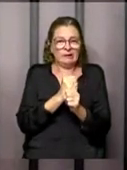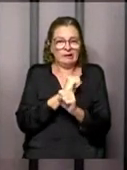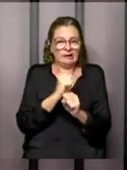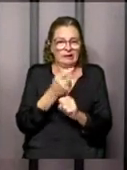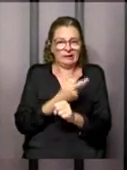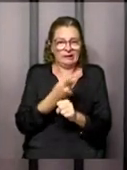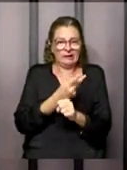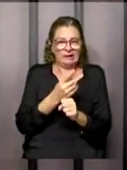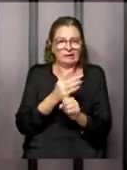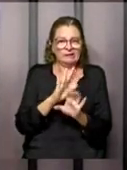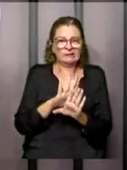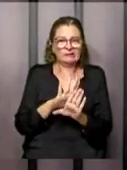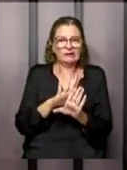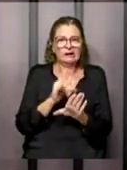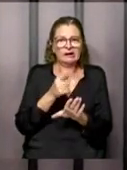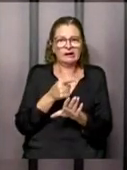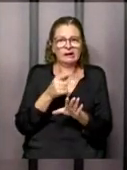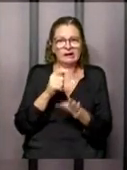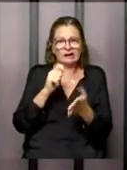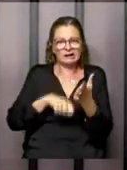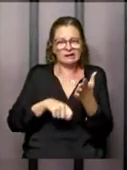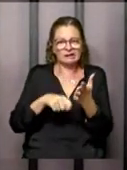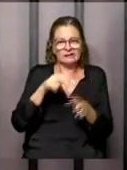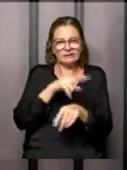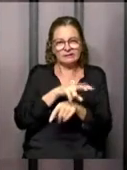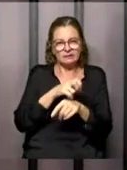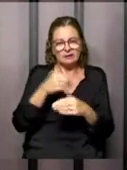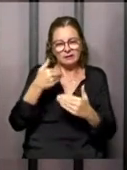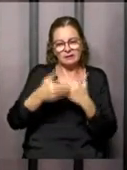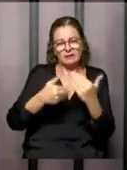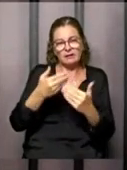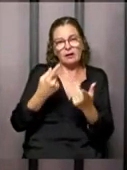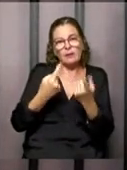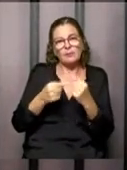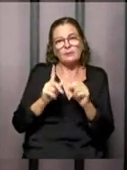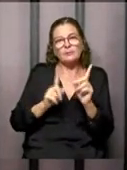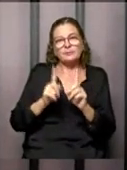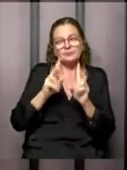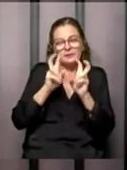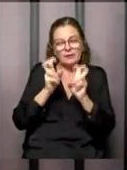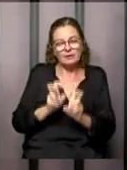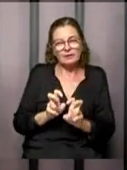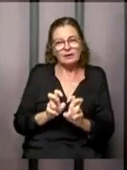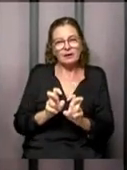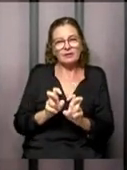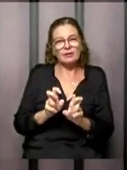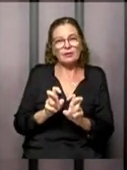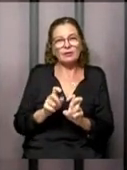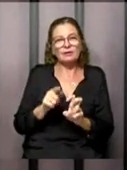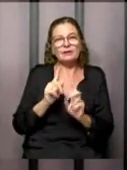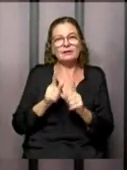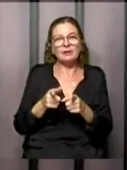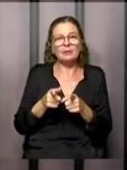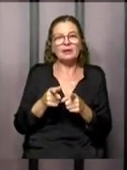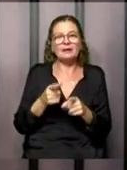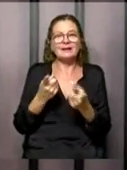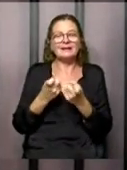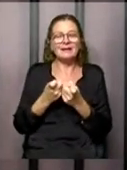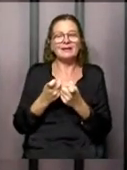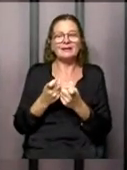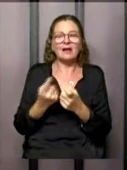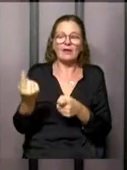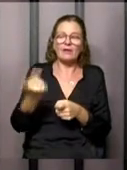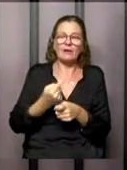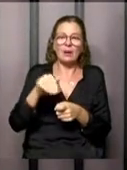ambos emplazados. El trámite en fiscalía está avanzado, lo que pasa que algunas de las diligencias de investigación requieren de la presencia de